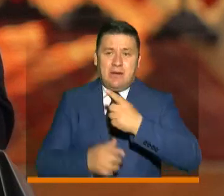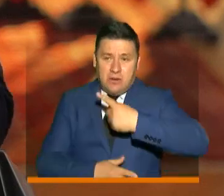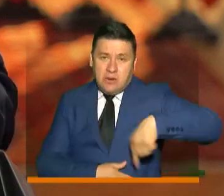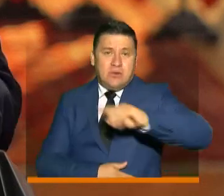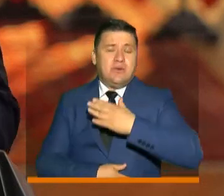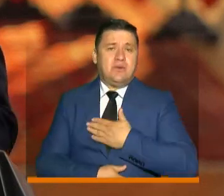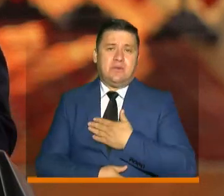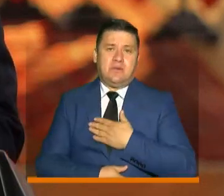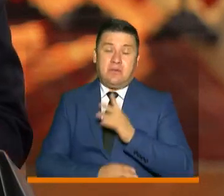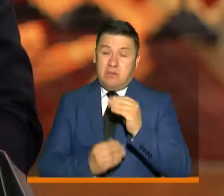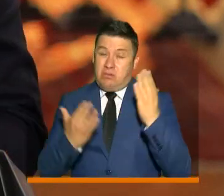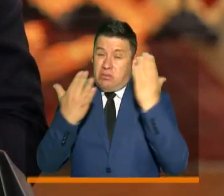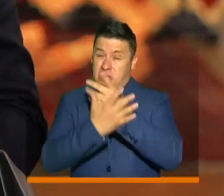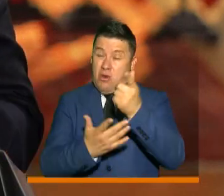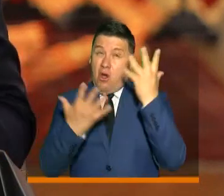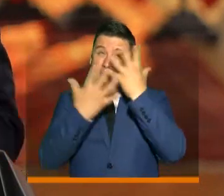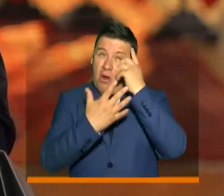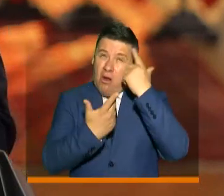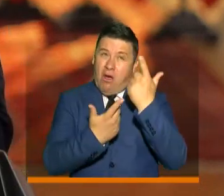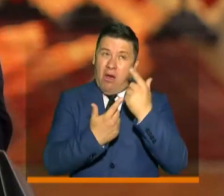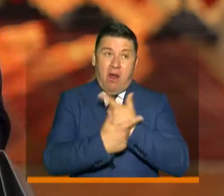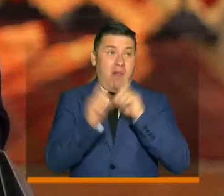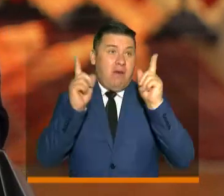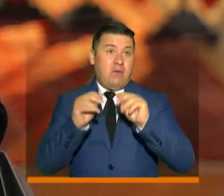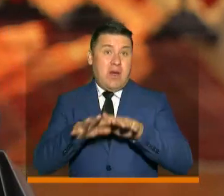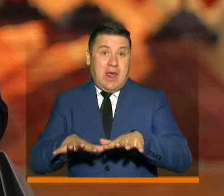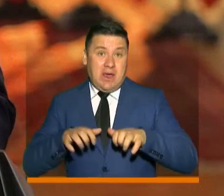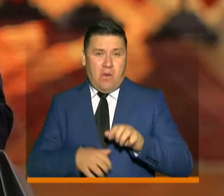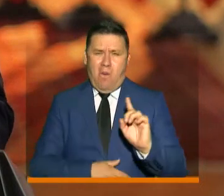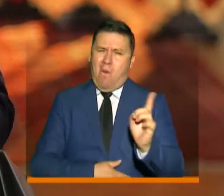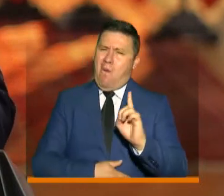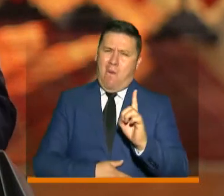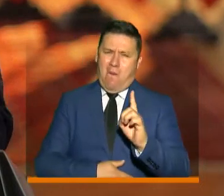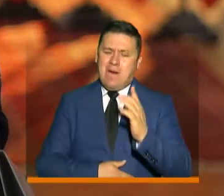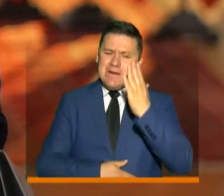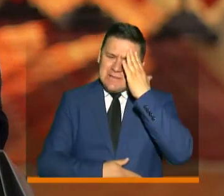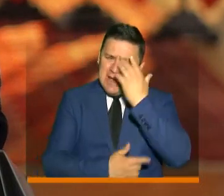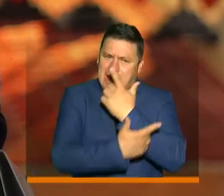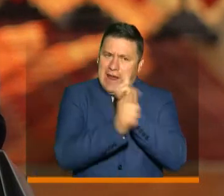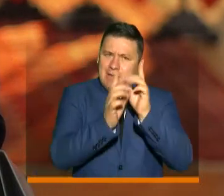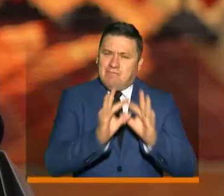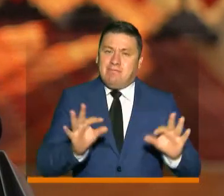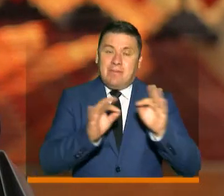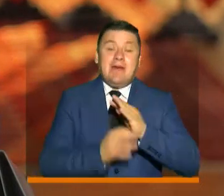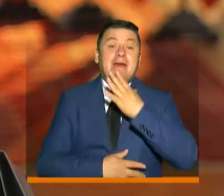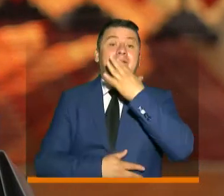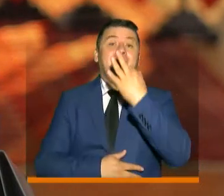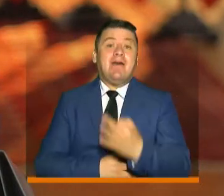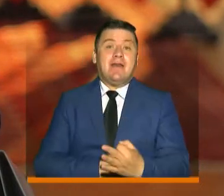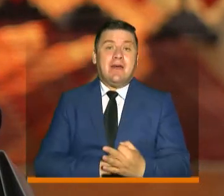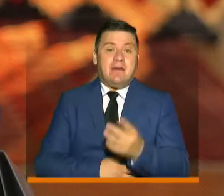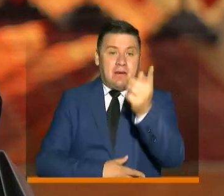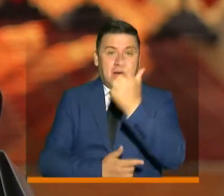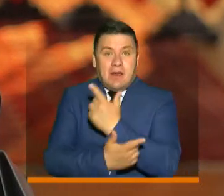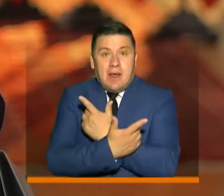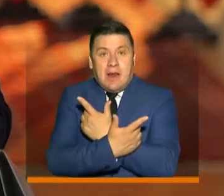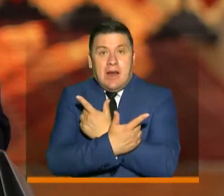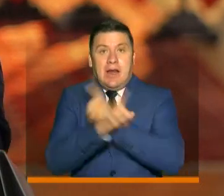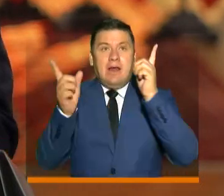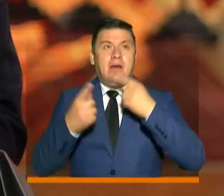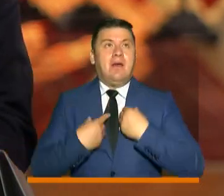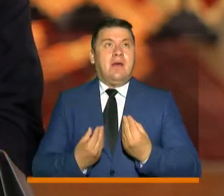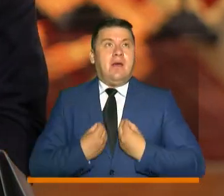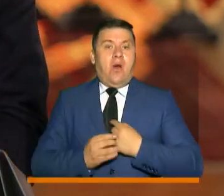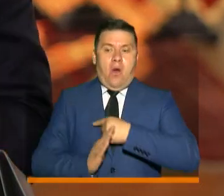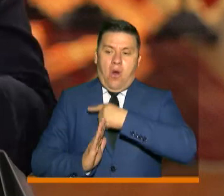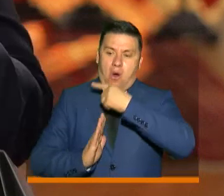no confundimos libertad con egoísmo porque sabemos que solamente es verdaderamente libre aquel que vive con